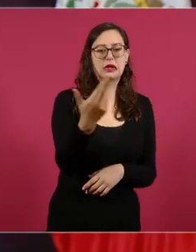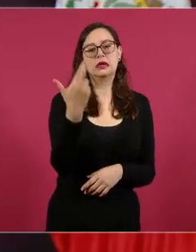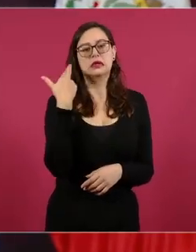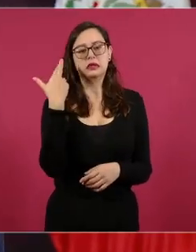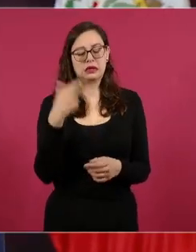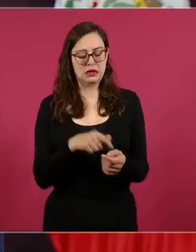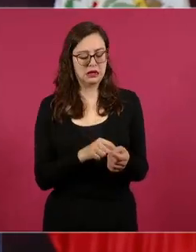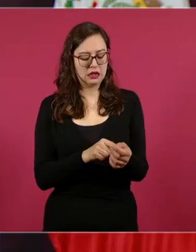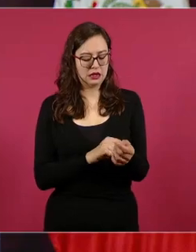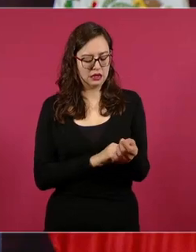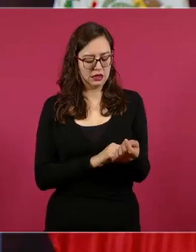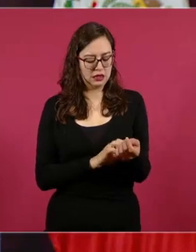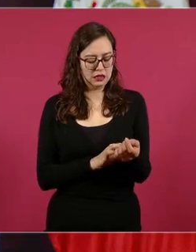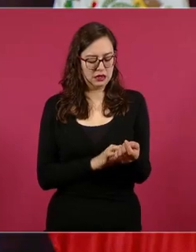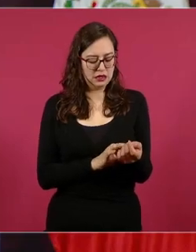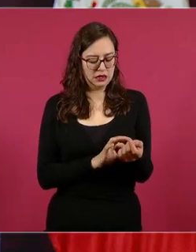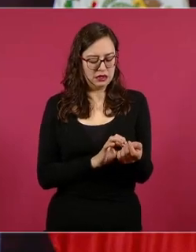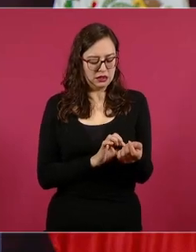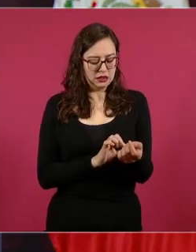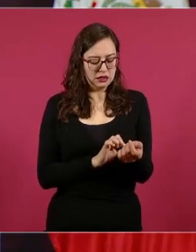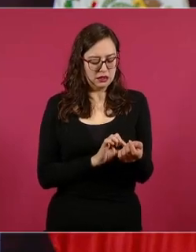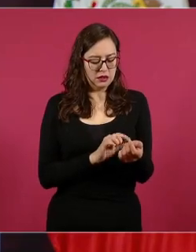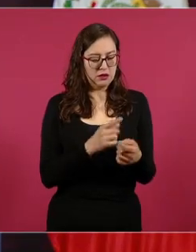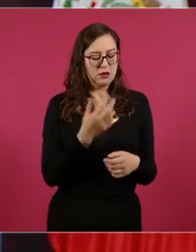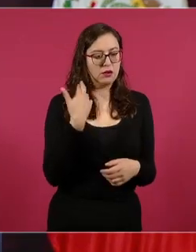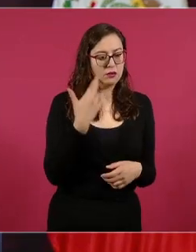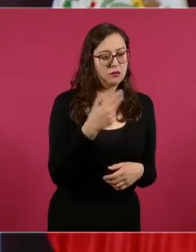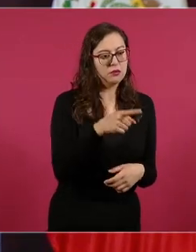no argumentan.